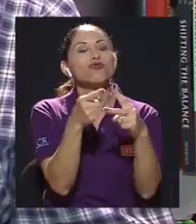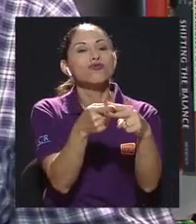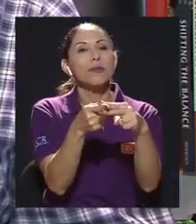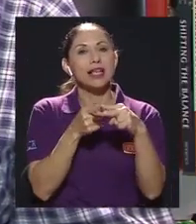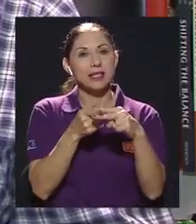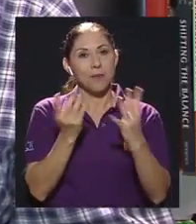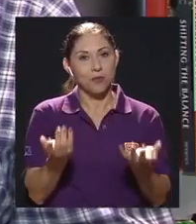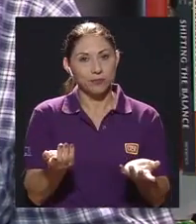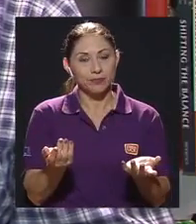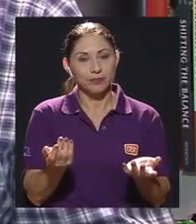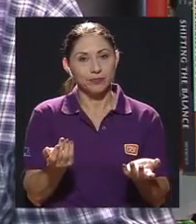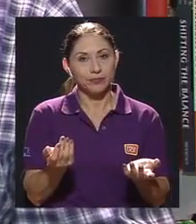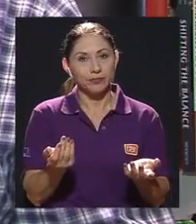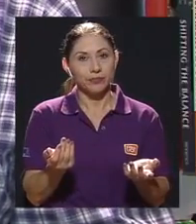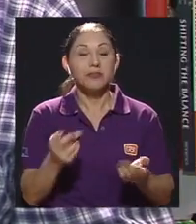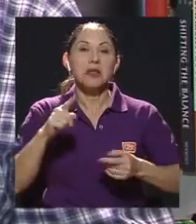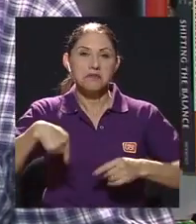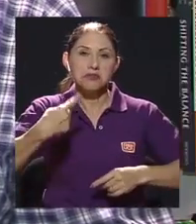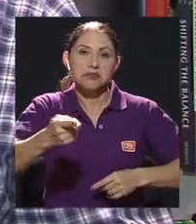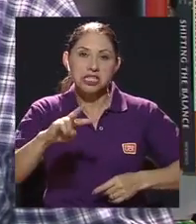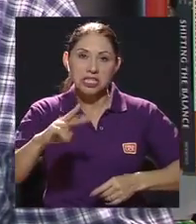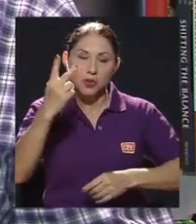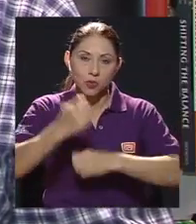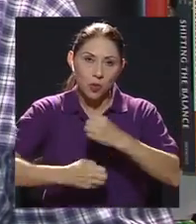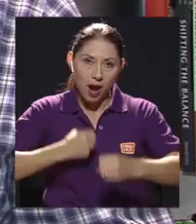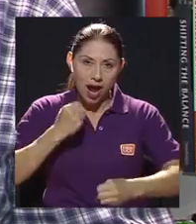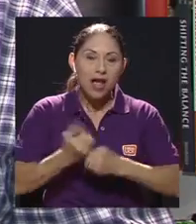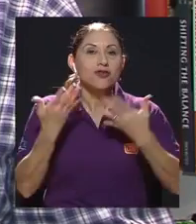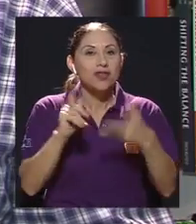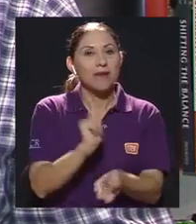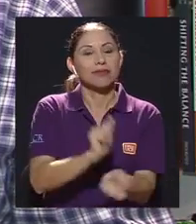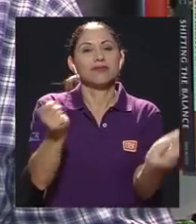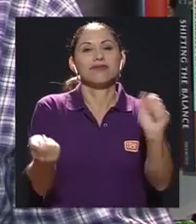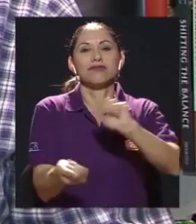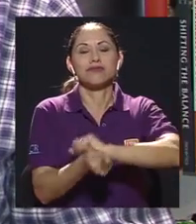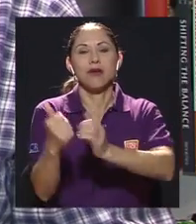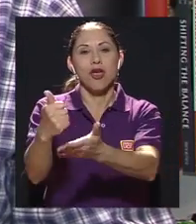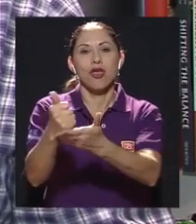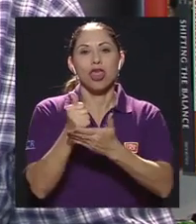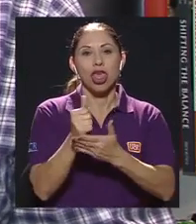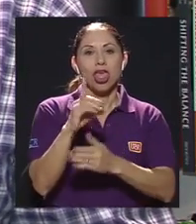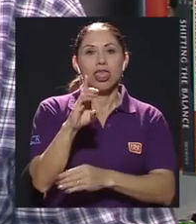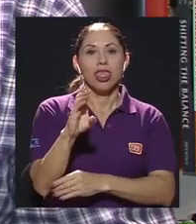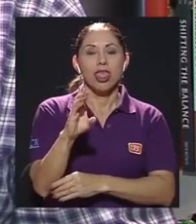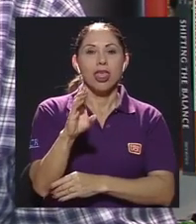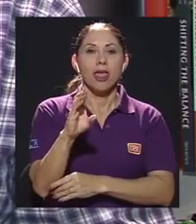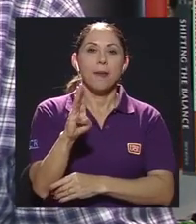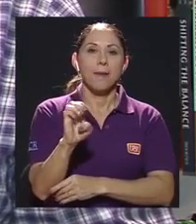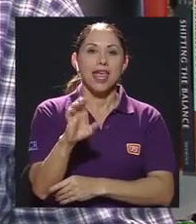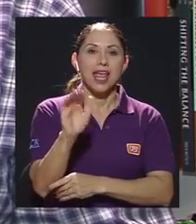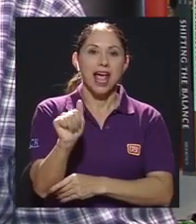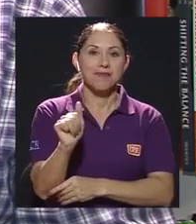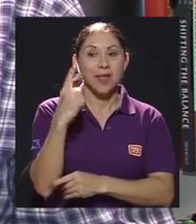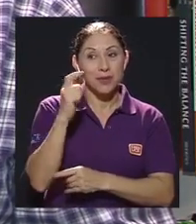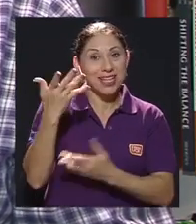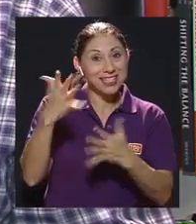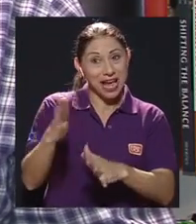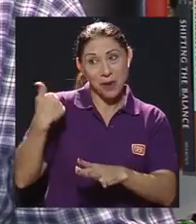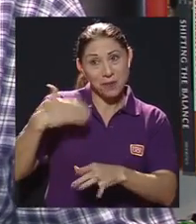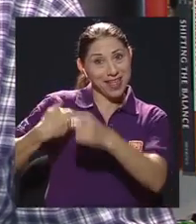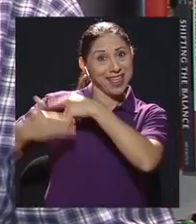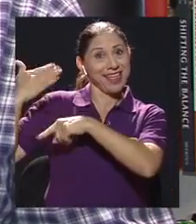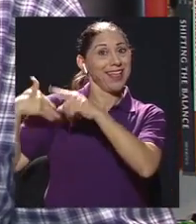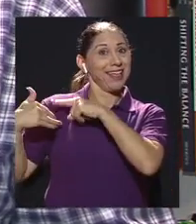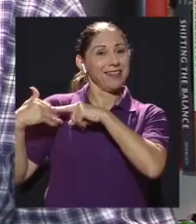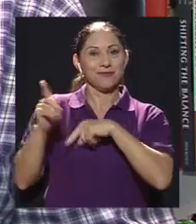un préstamo y en el segundo año se transformó en beca porque ya el decano de Derecho no era decano de Derecho y don Samuel siempre